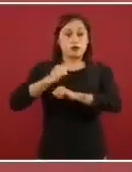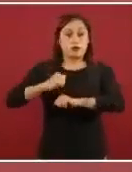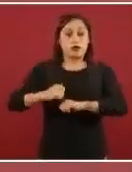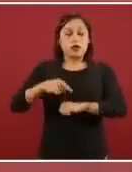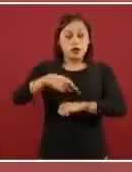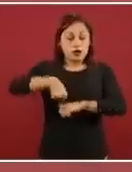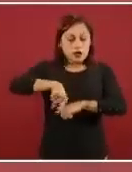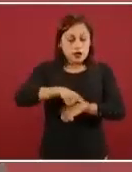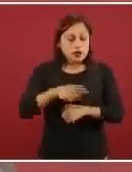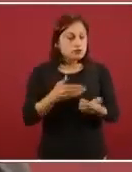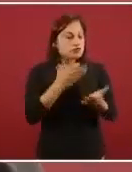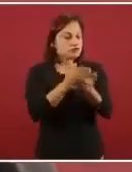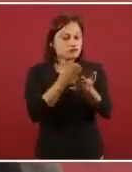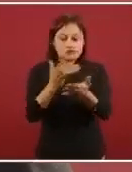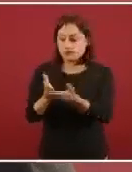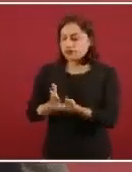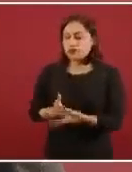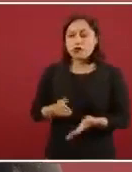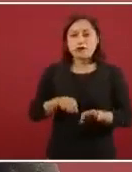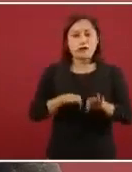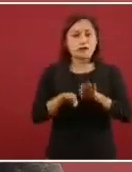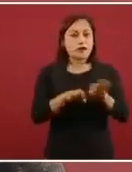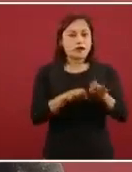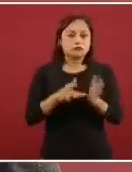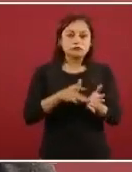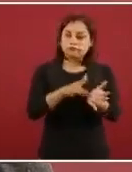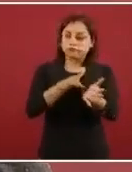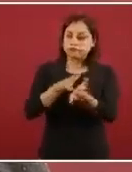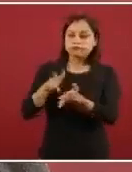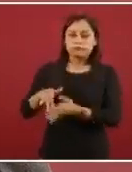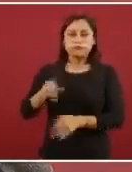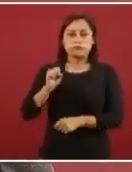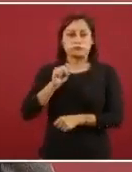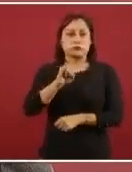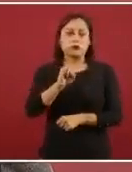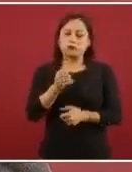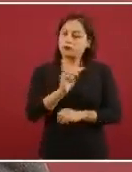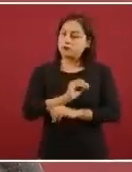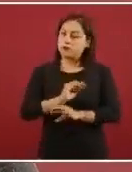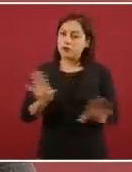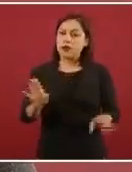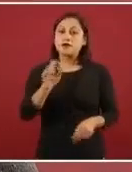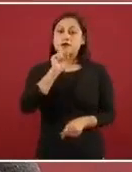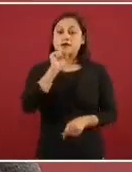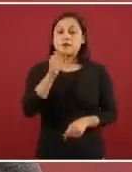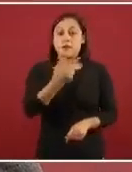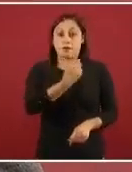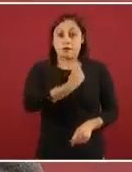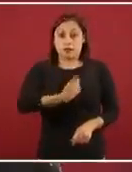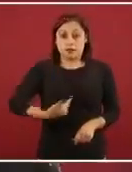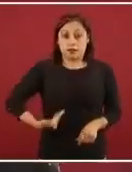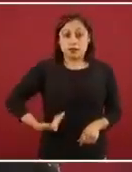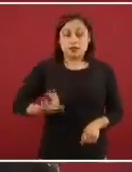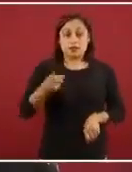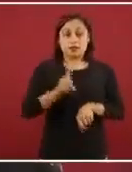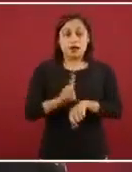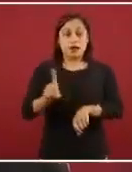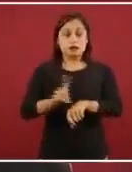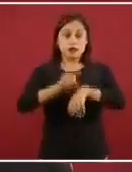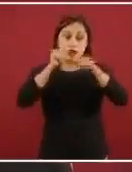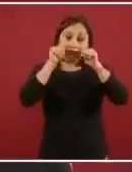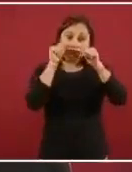Ayuda si el presidente se ocupa todos los días del